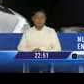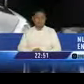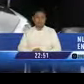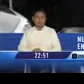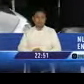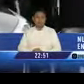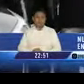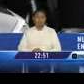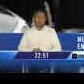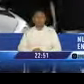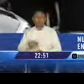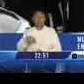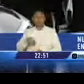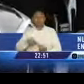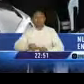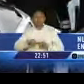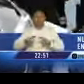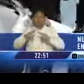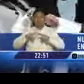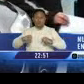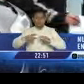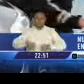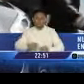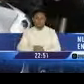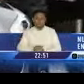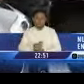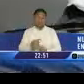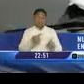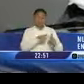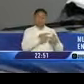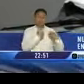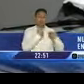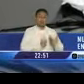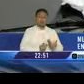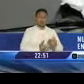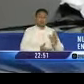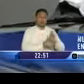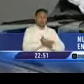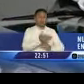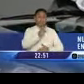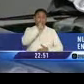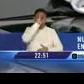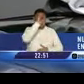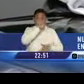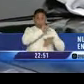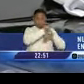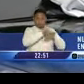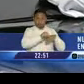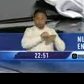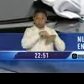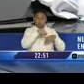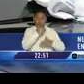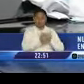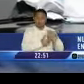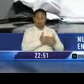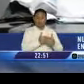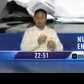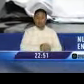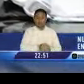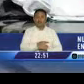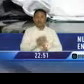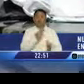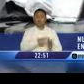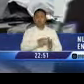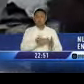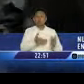ahí profundizar investigaciones. El cuerpo de la víctima fue trasladado hasta la morgue para empezar con los procesos de autopsia y determinar